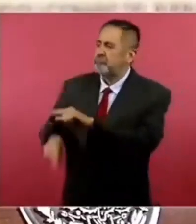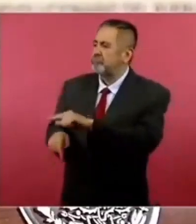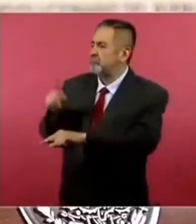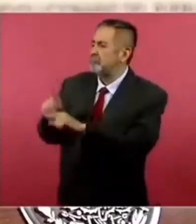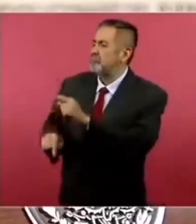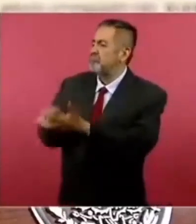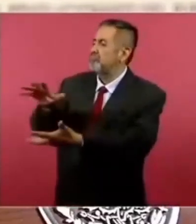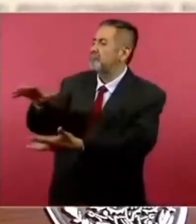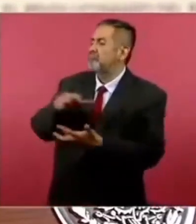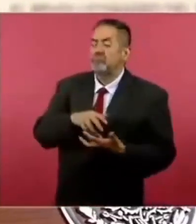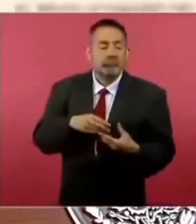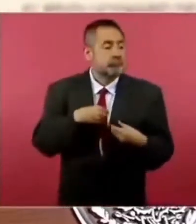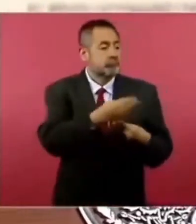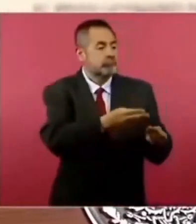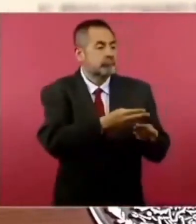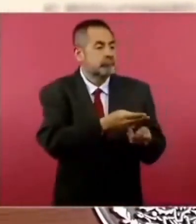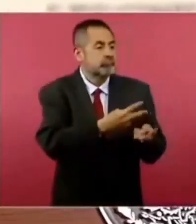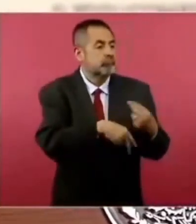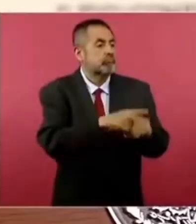una nueva oligarquía,